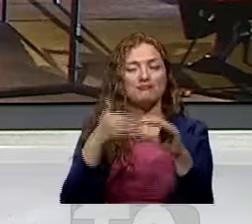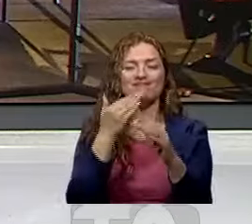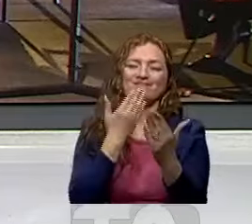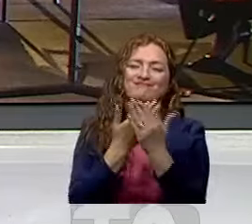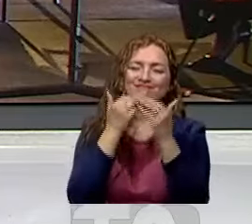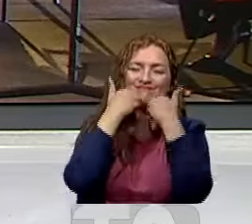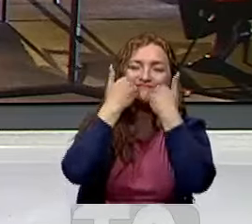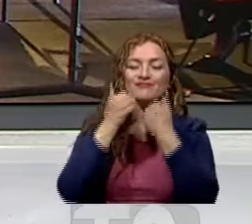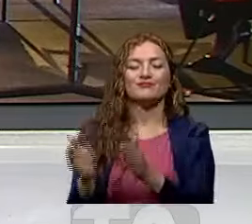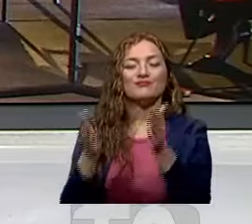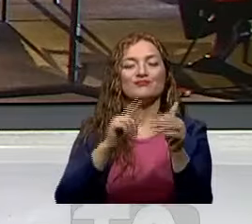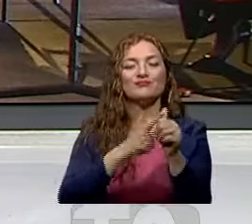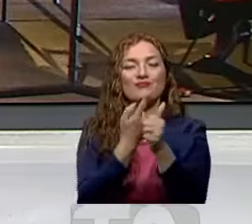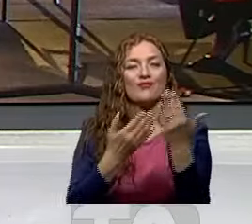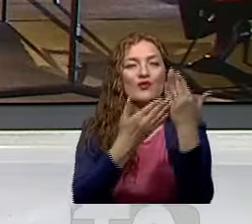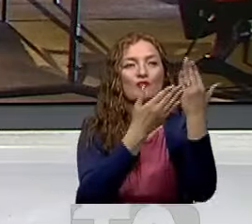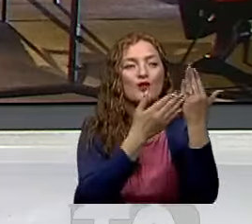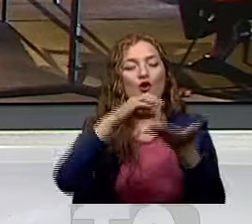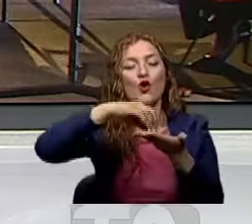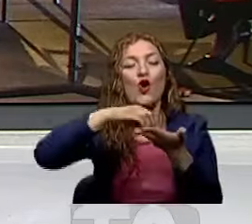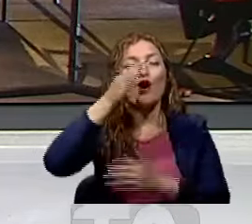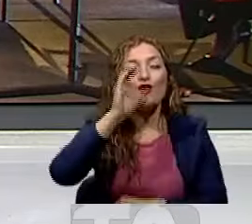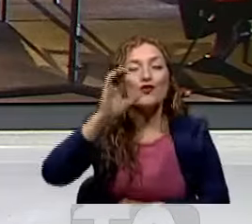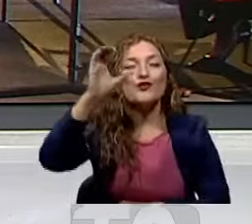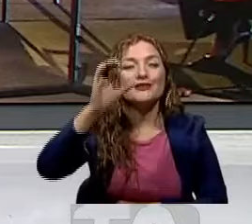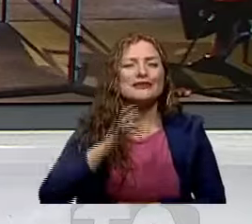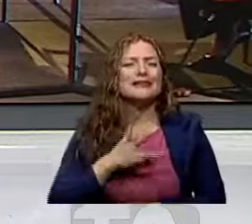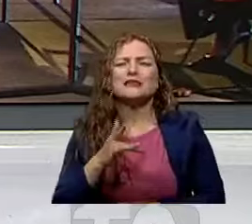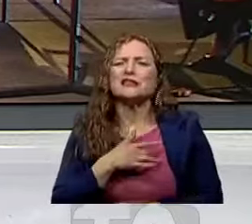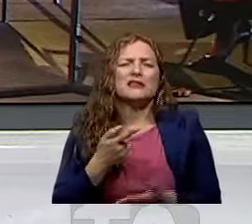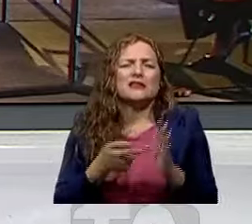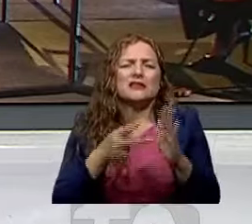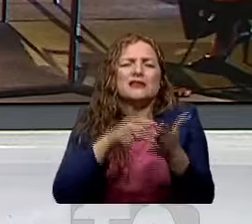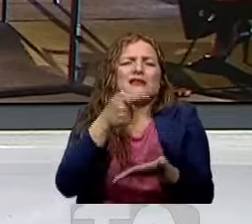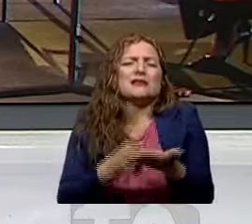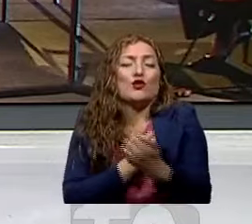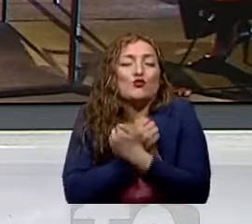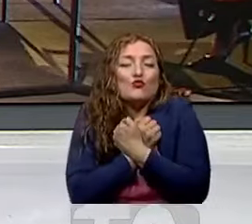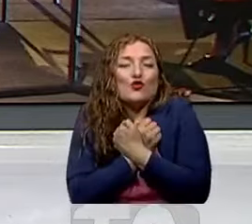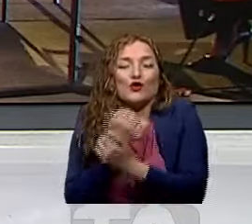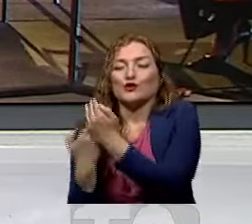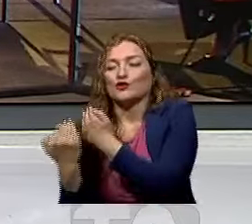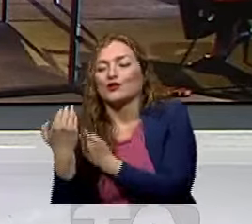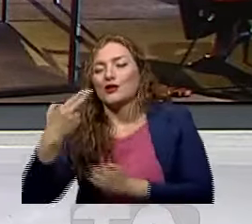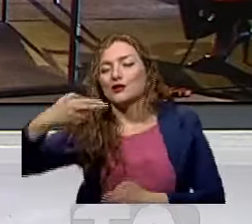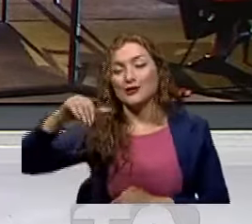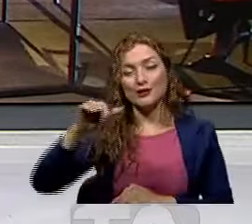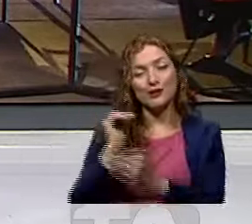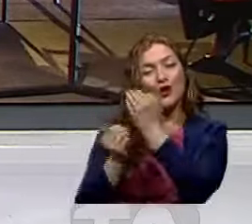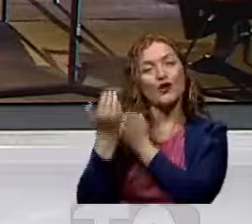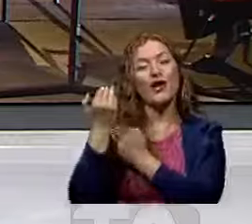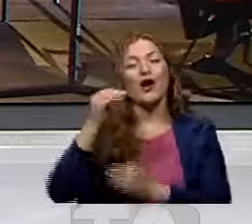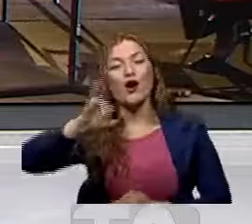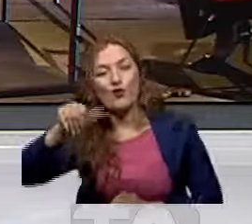de Adultos Mayores presenta un musical sobre el sentido del amor. Este musical narra la historia de Juan y Galo, quienes en sus